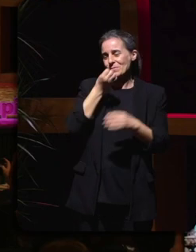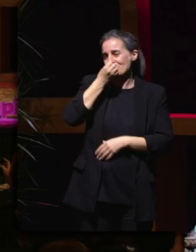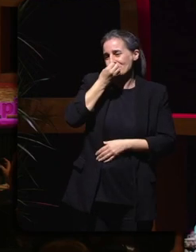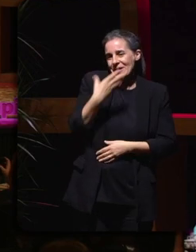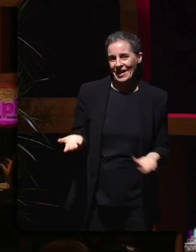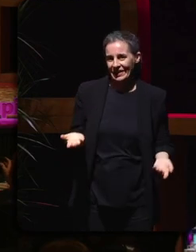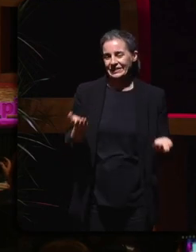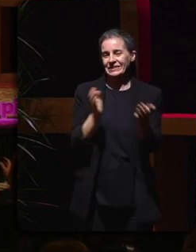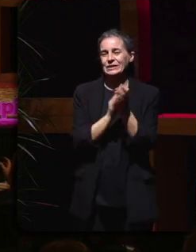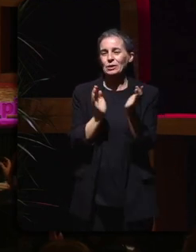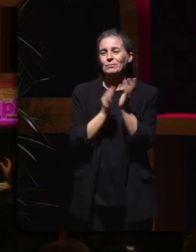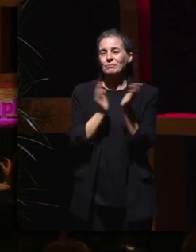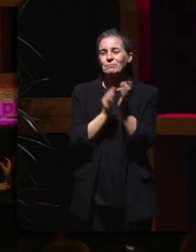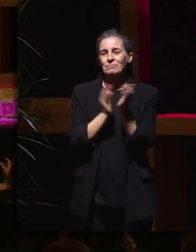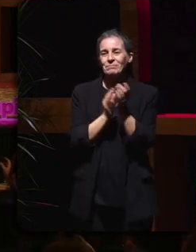dije